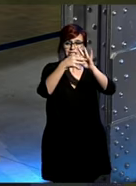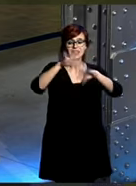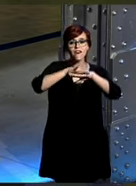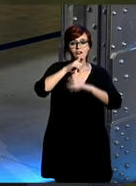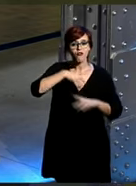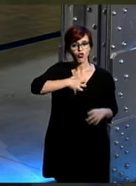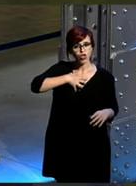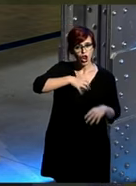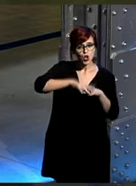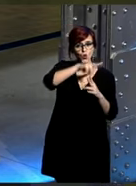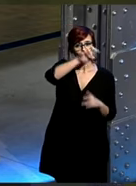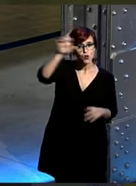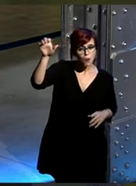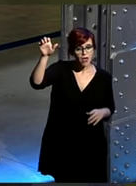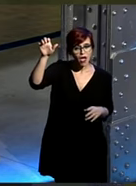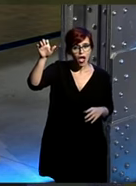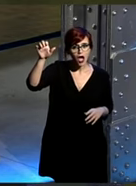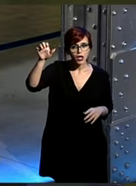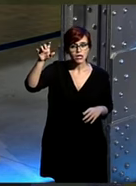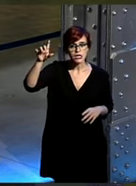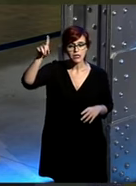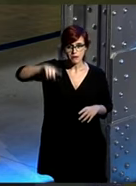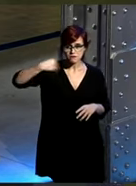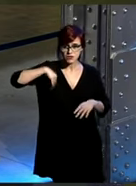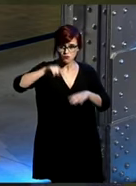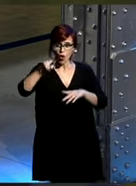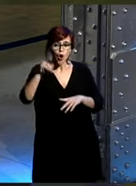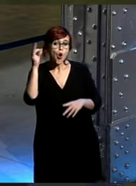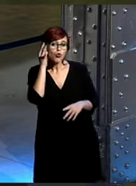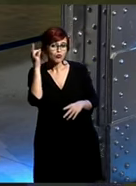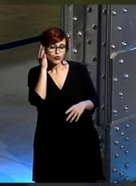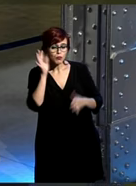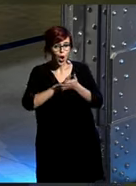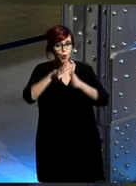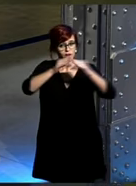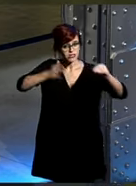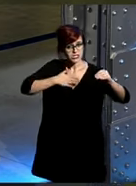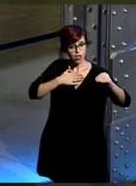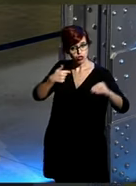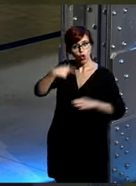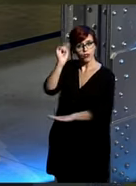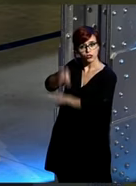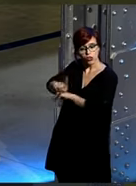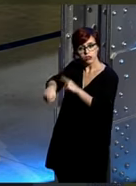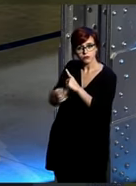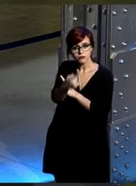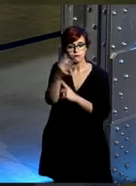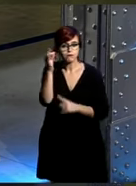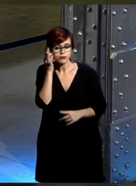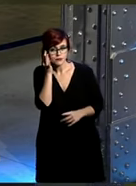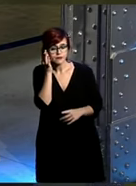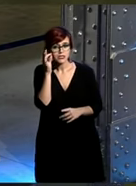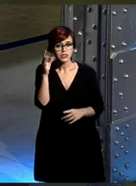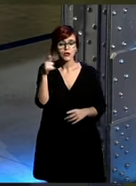Unión Europea, y otra doctora por mi universidad, de la que yo fui subdirector, y en estos momentos investigadora de la Universidad